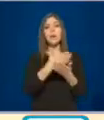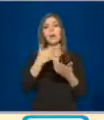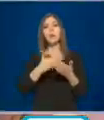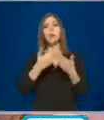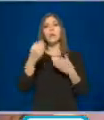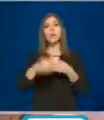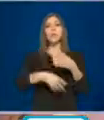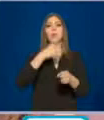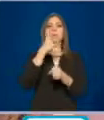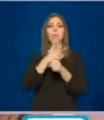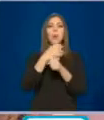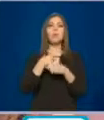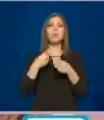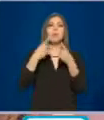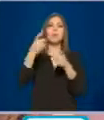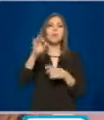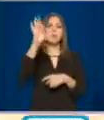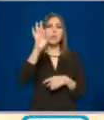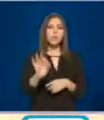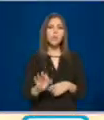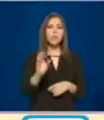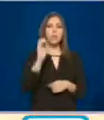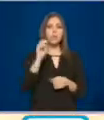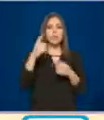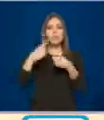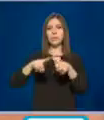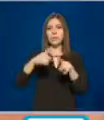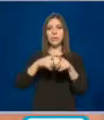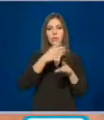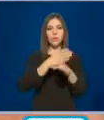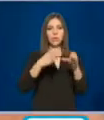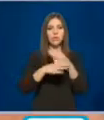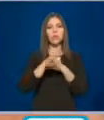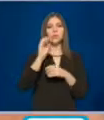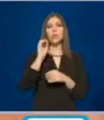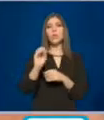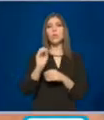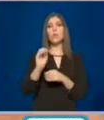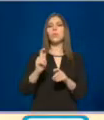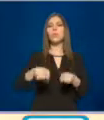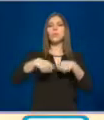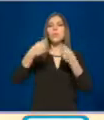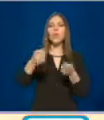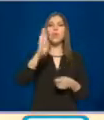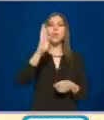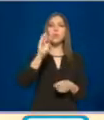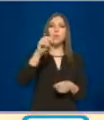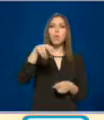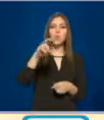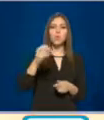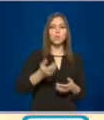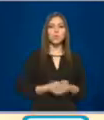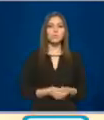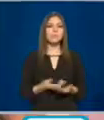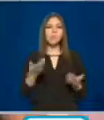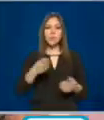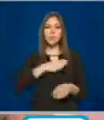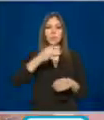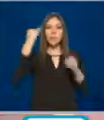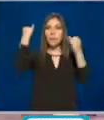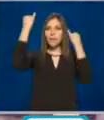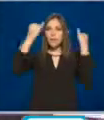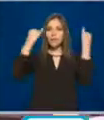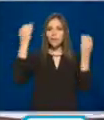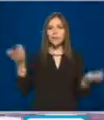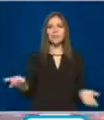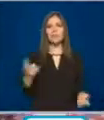cuarta te doy un descuento, ¿no? Como este tipo de cosas, Bueno, ahorrar maravilla. bonos. Oye, Eso también buenas vale la ideas, pena. ¿eh? Mira. Ay, estoy aprendiendo